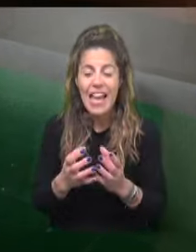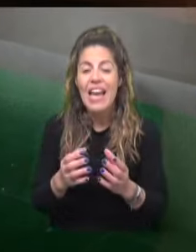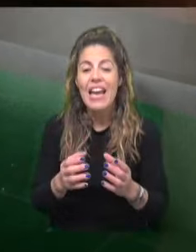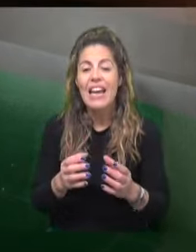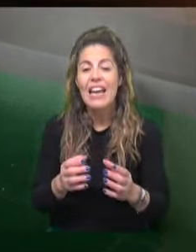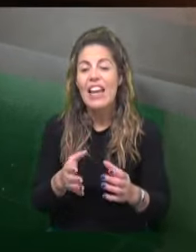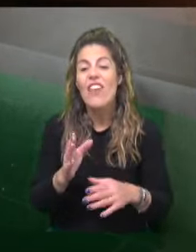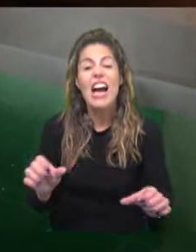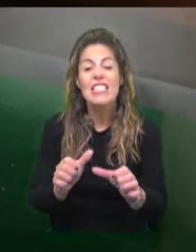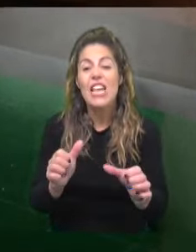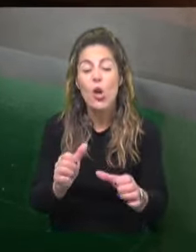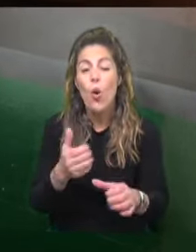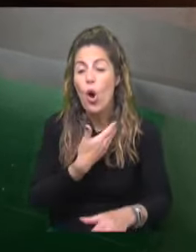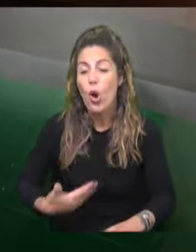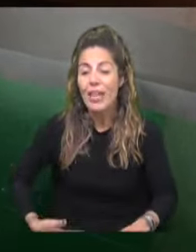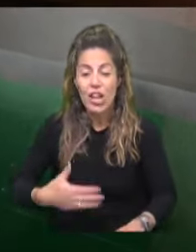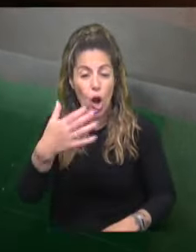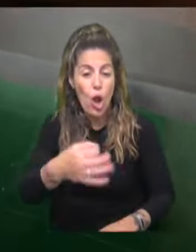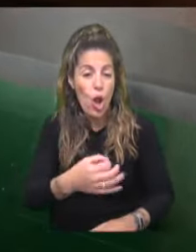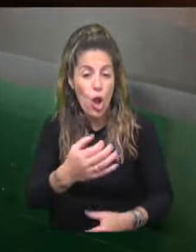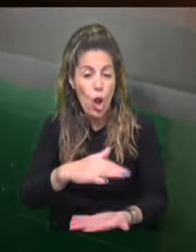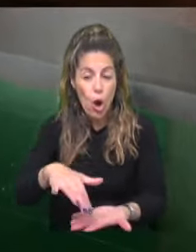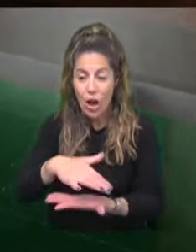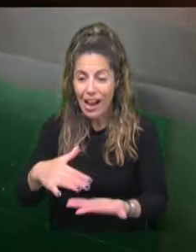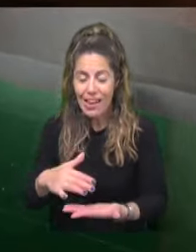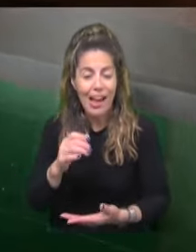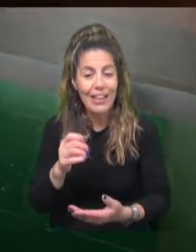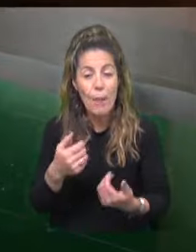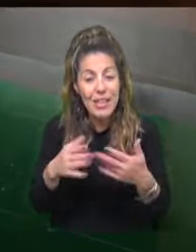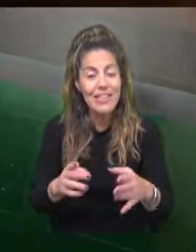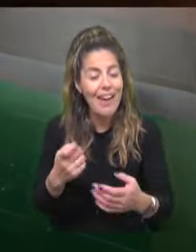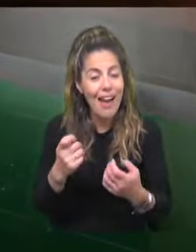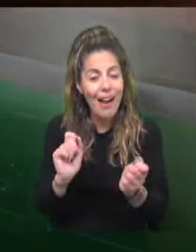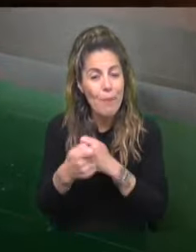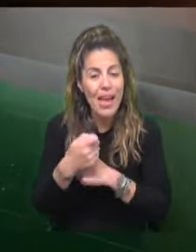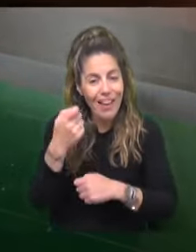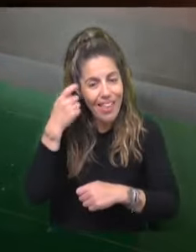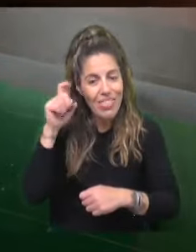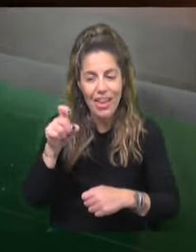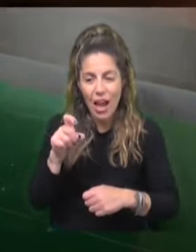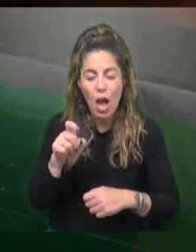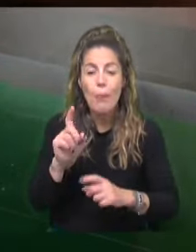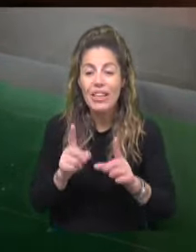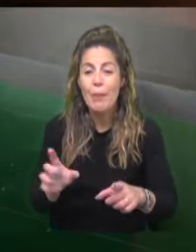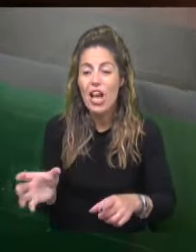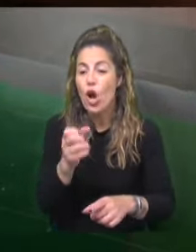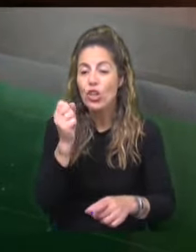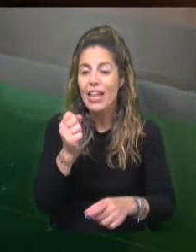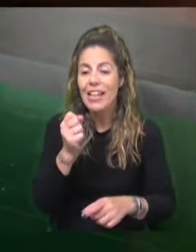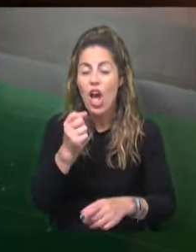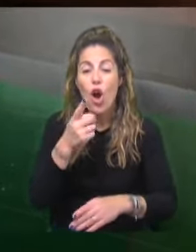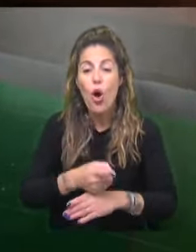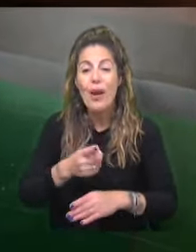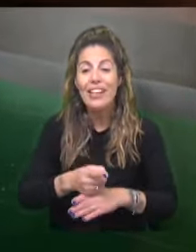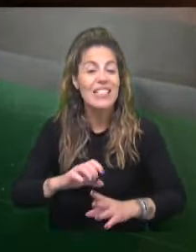gobierno local Bueno hay que empezar a cambiar la lógica porque yo creo que es parte de encontrar fíjense Qué palabra no gobernanza